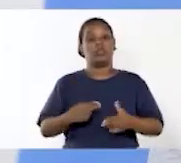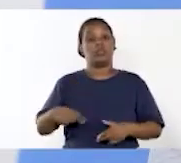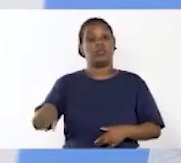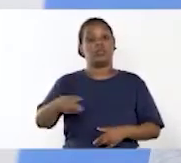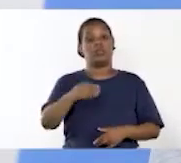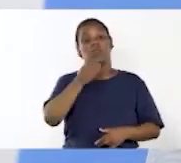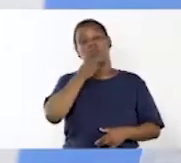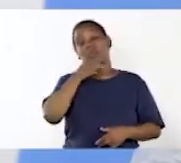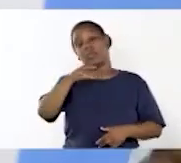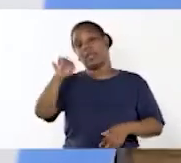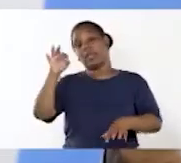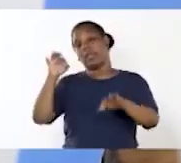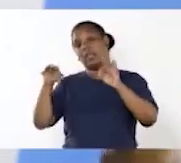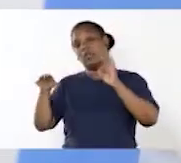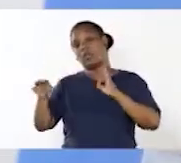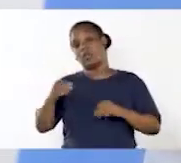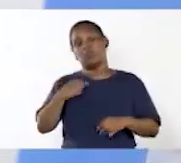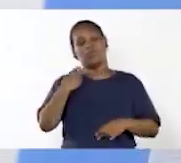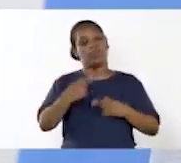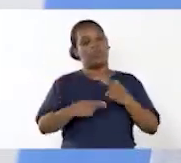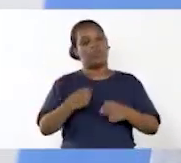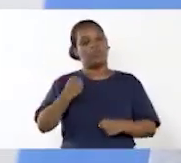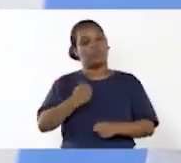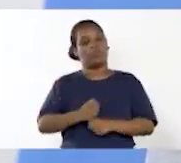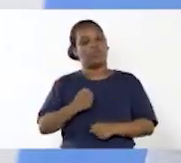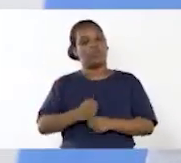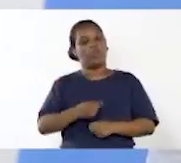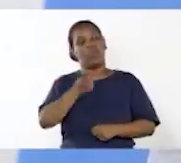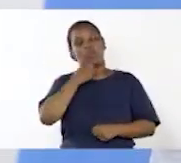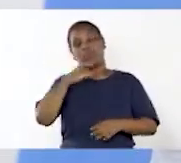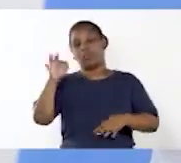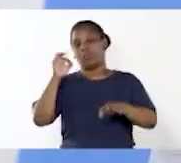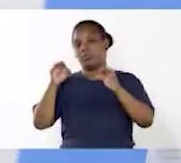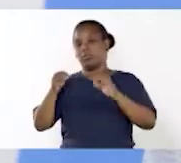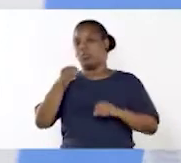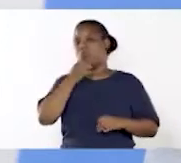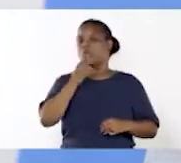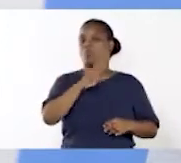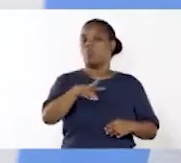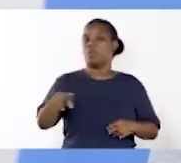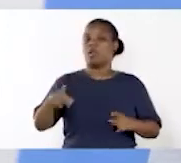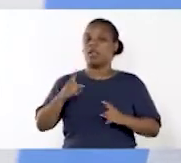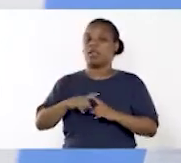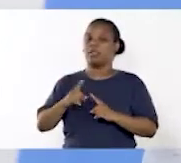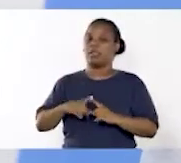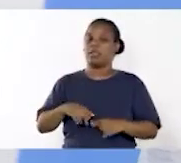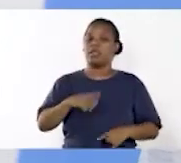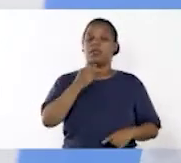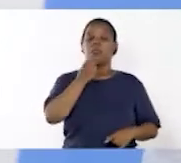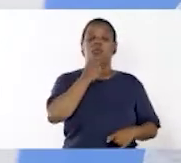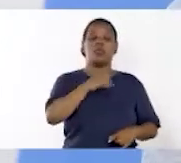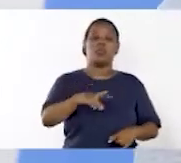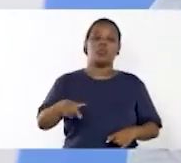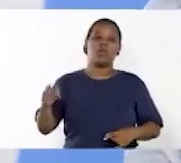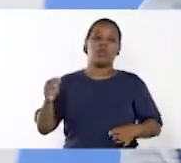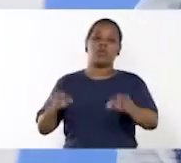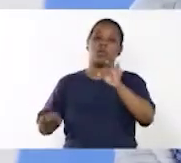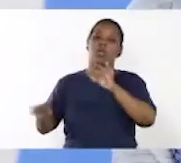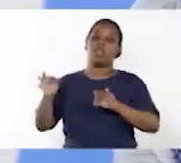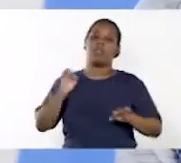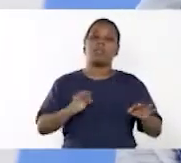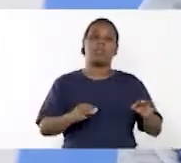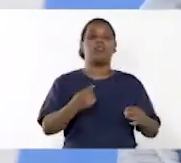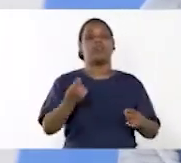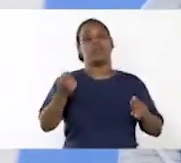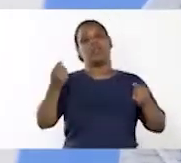pueden escoger. Si no han hecho el trabajo, pueden escoger, pueden buscar las tareas, pueden buscar los elementos y van a